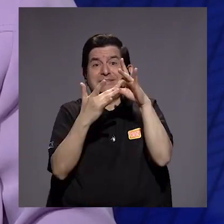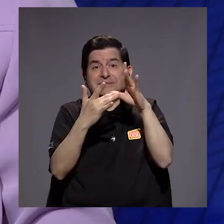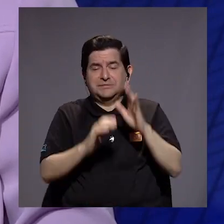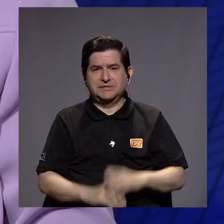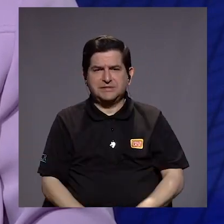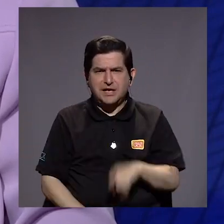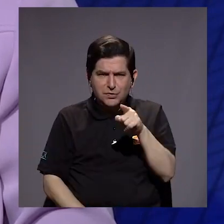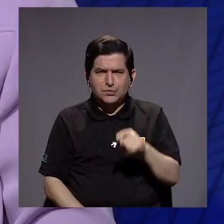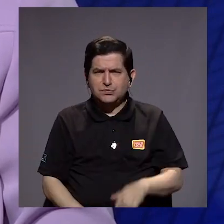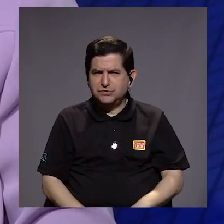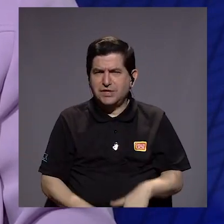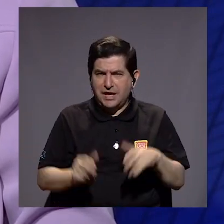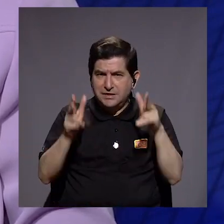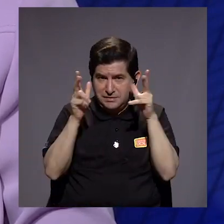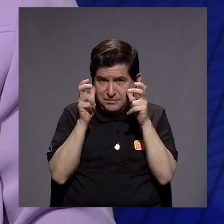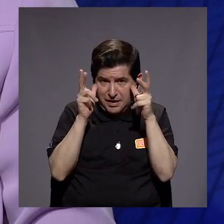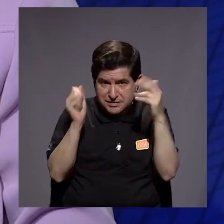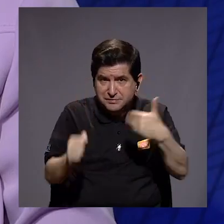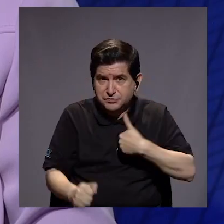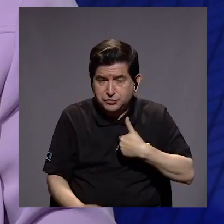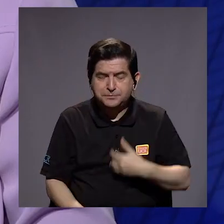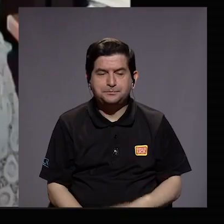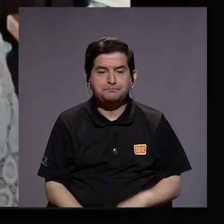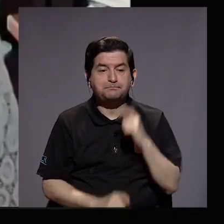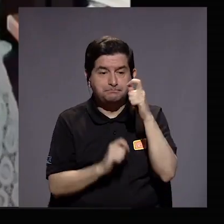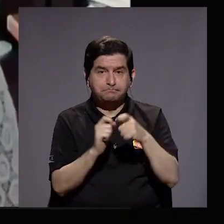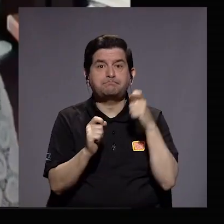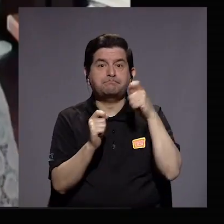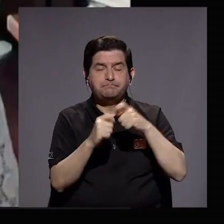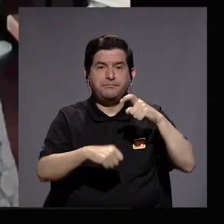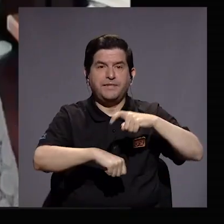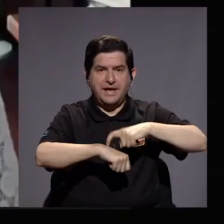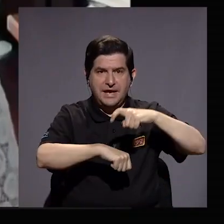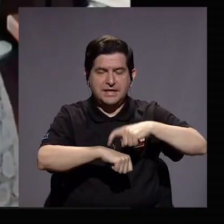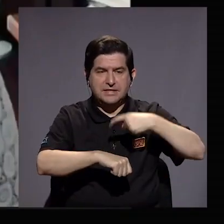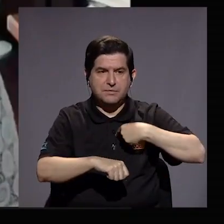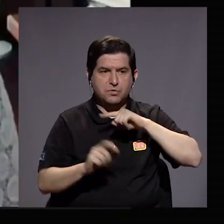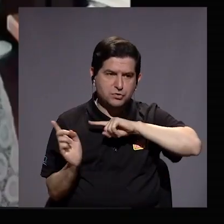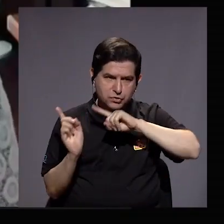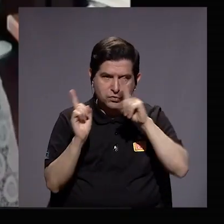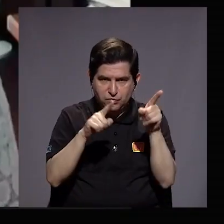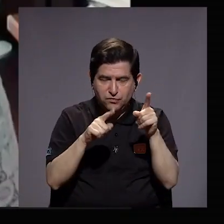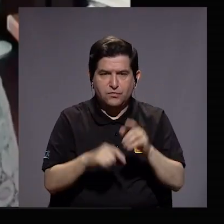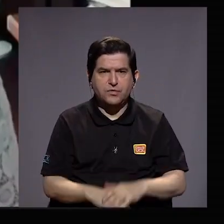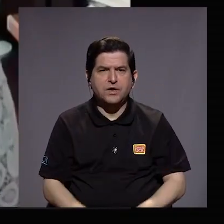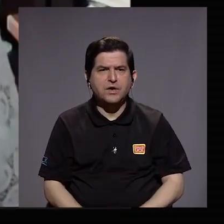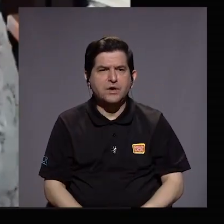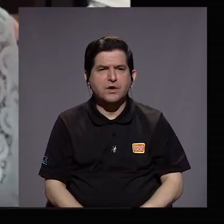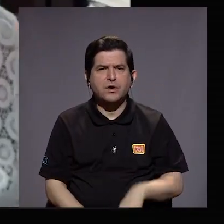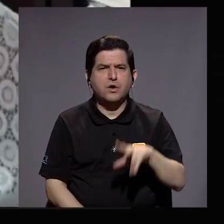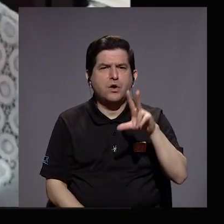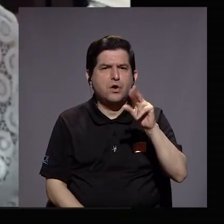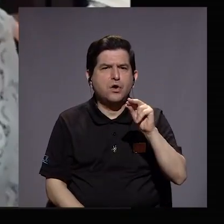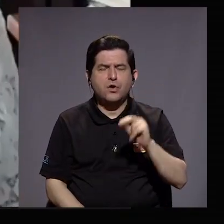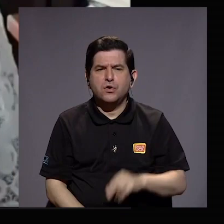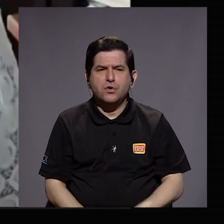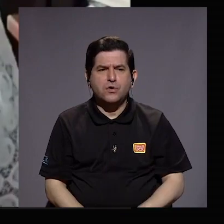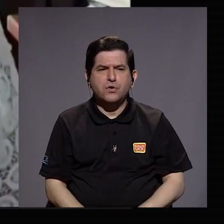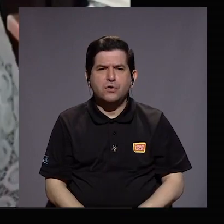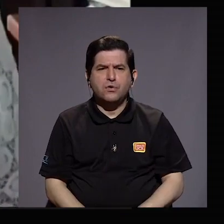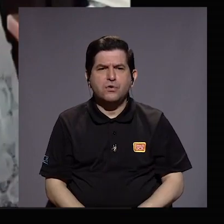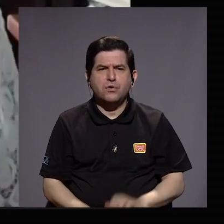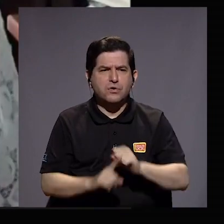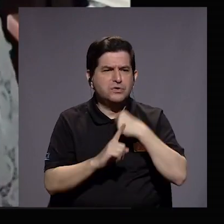situación de las mujeres en particular, si lo pudo percibir? Bueno, precisamente en la época en que yo estuve, no